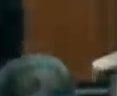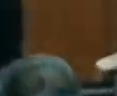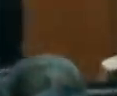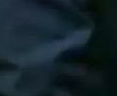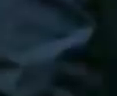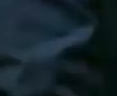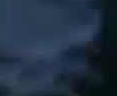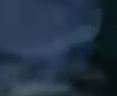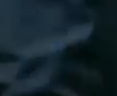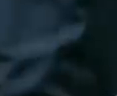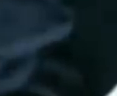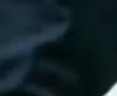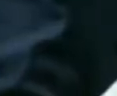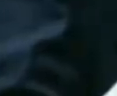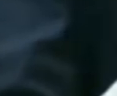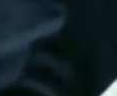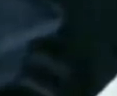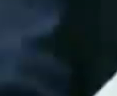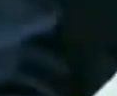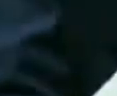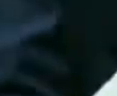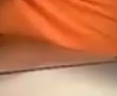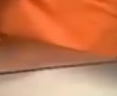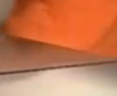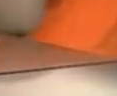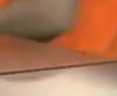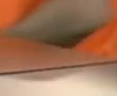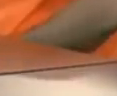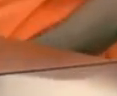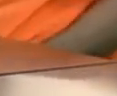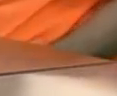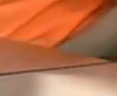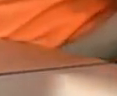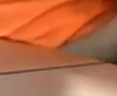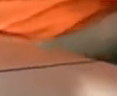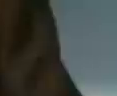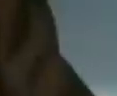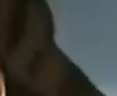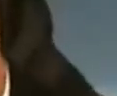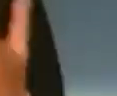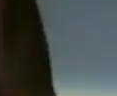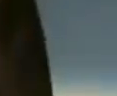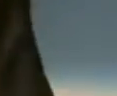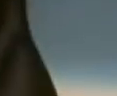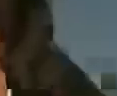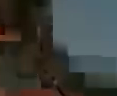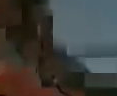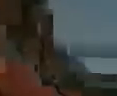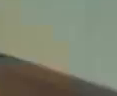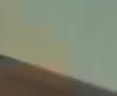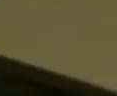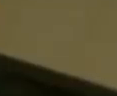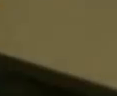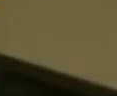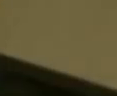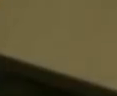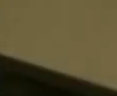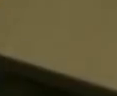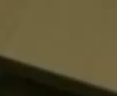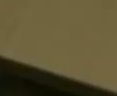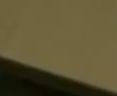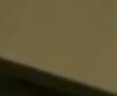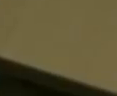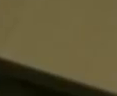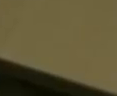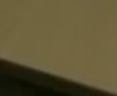Este lunes se conocerá si Jorge Glass y los exministros de hidrocarburos, Carlos Pareja Iannuzelli y Wilson Pastor, serán sentenciados por el presunto